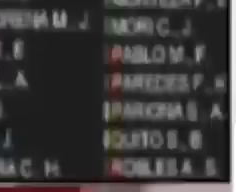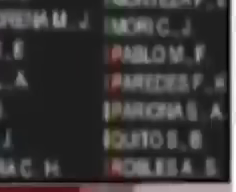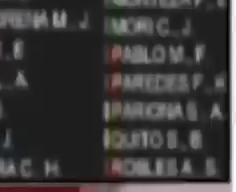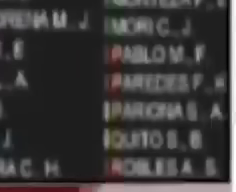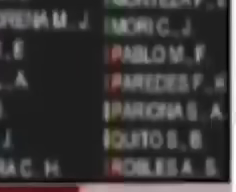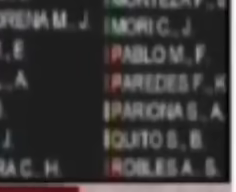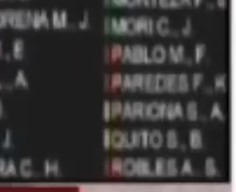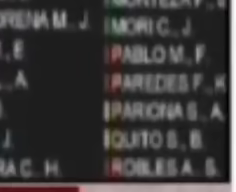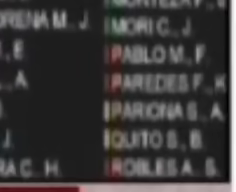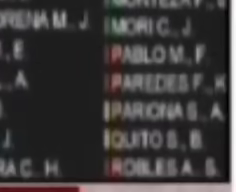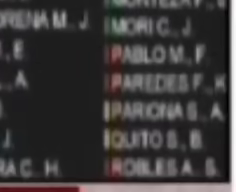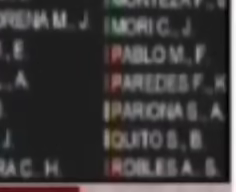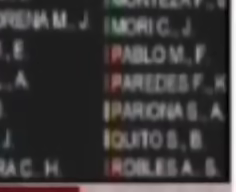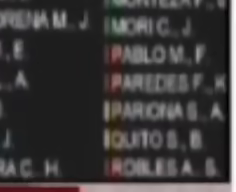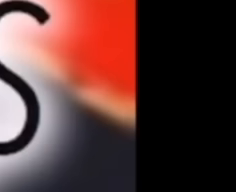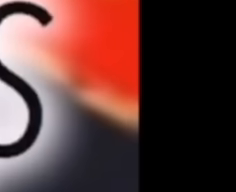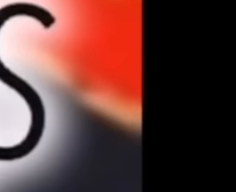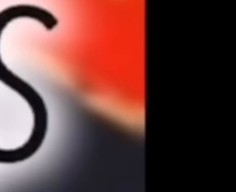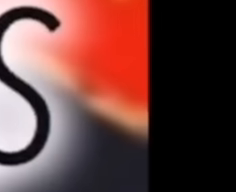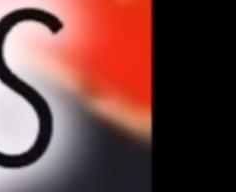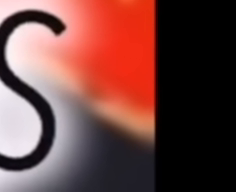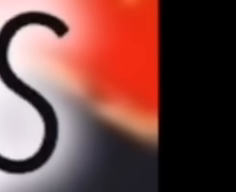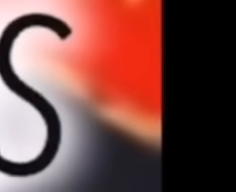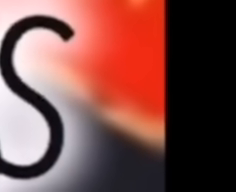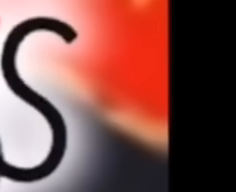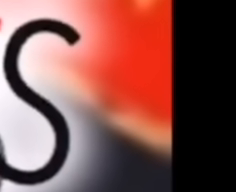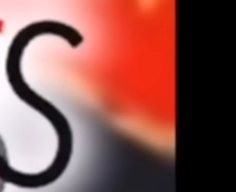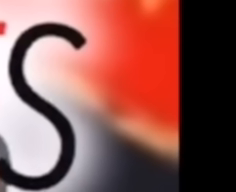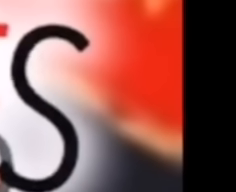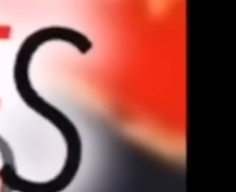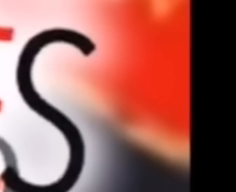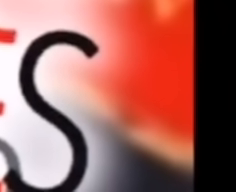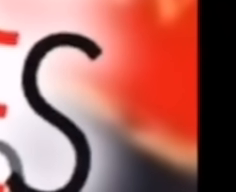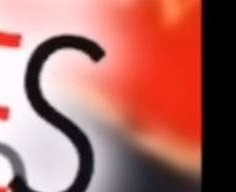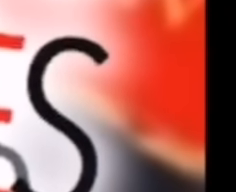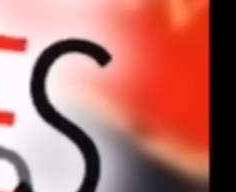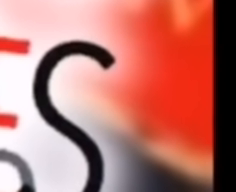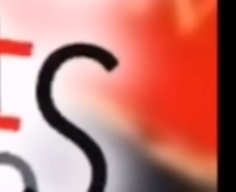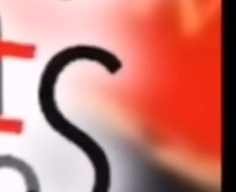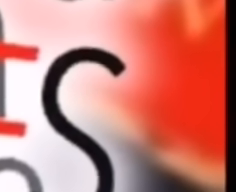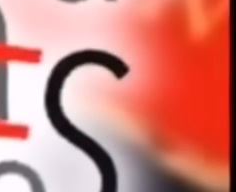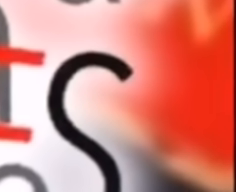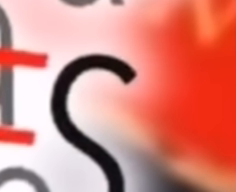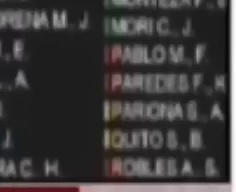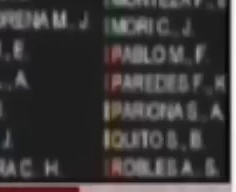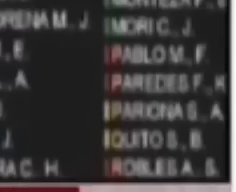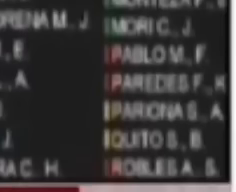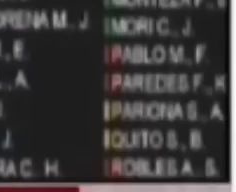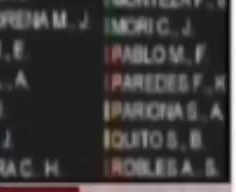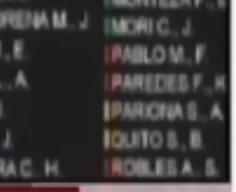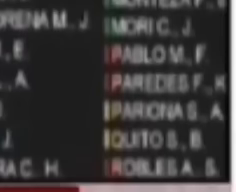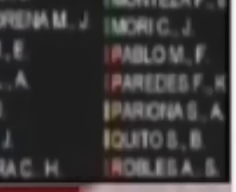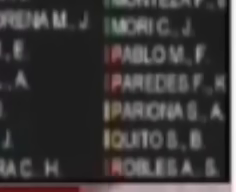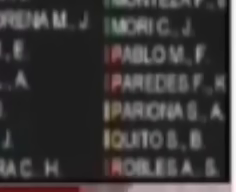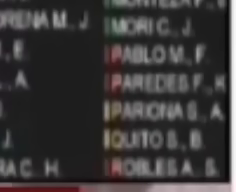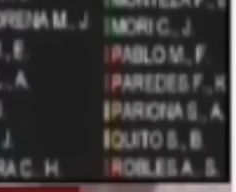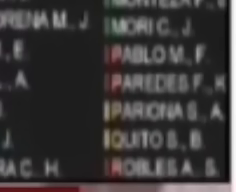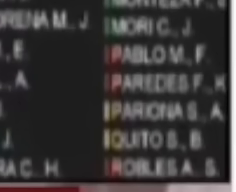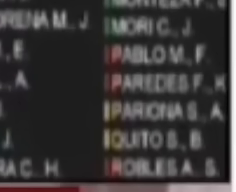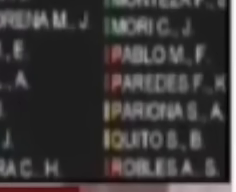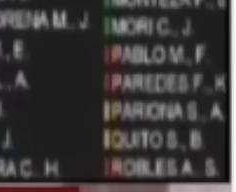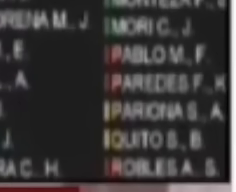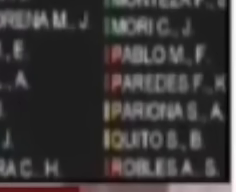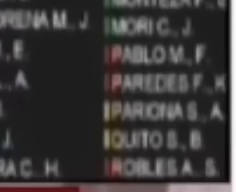las revolcó, aprobando la eliminación del lenguaje inclusivo. Con 78 votos